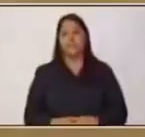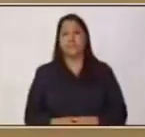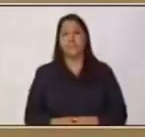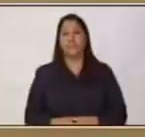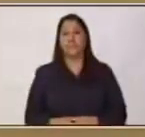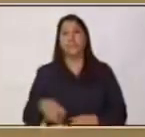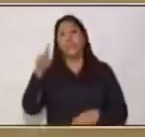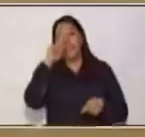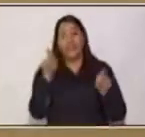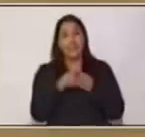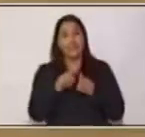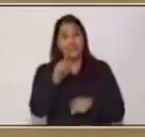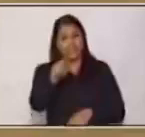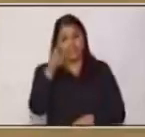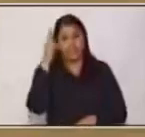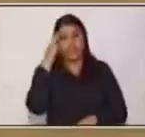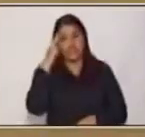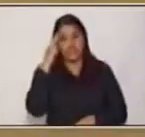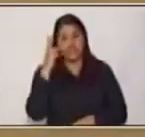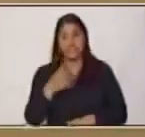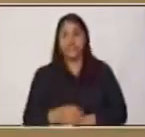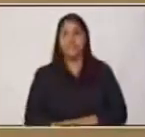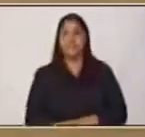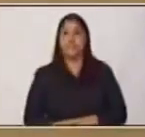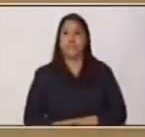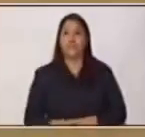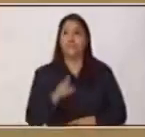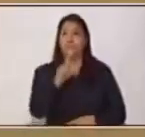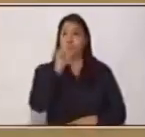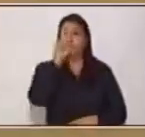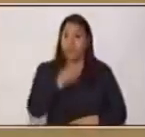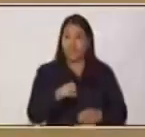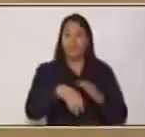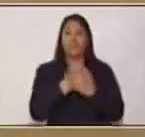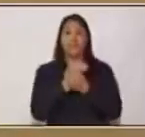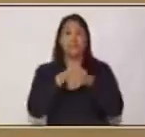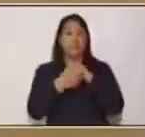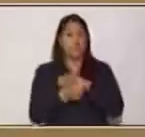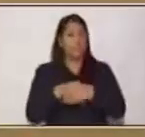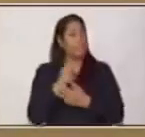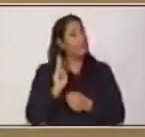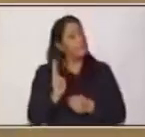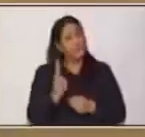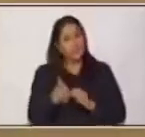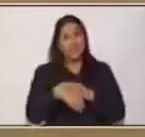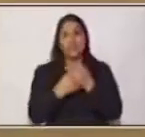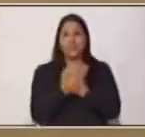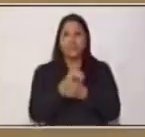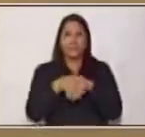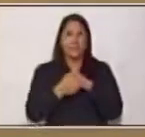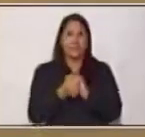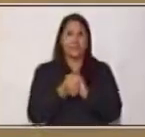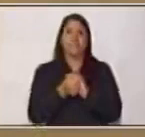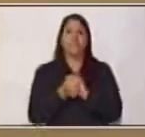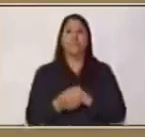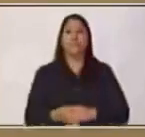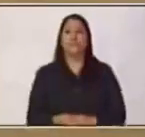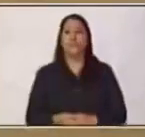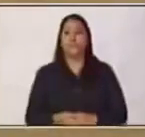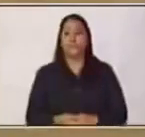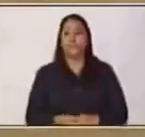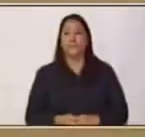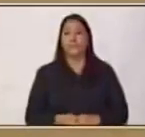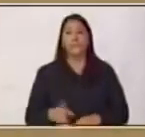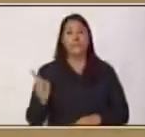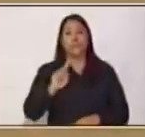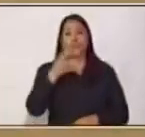les recuerdo que deben lavarse constantemente las manos con agua y jabón. Y